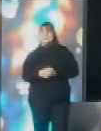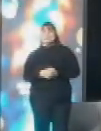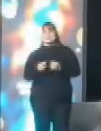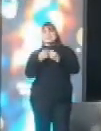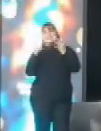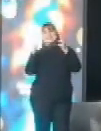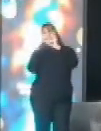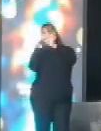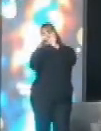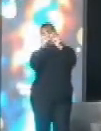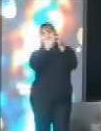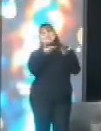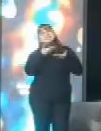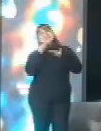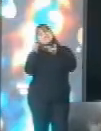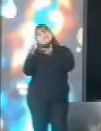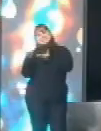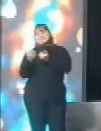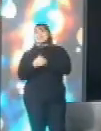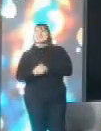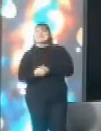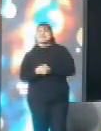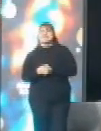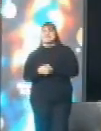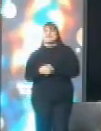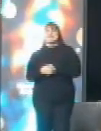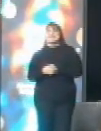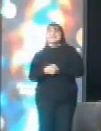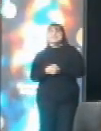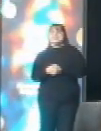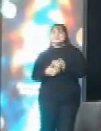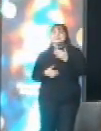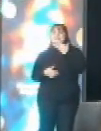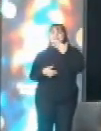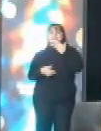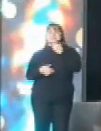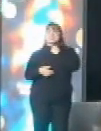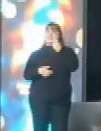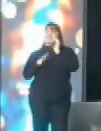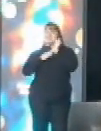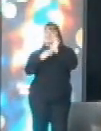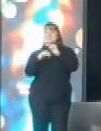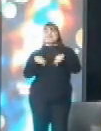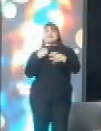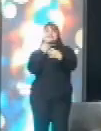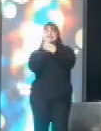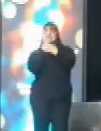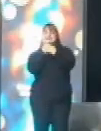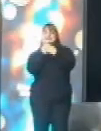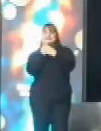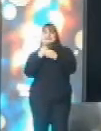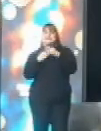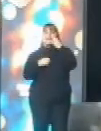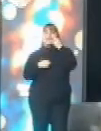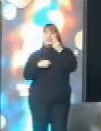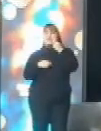muchas gracias por la invitación y, también mostrar lo que tiene la región desde un punto de vista que es la